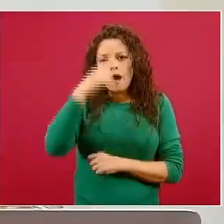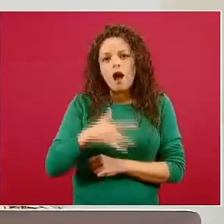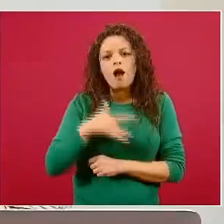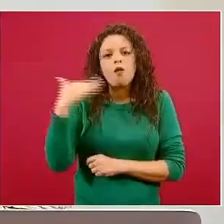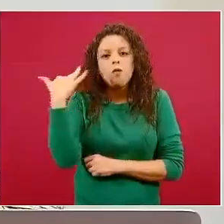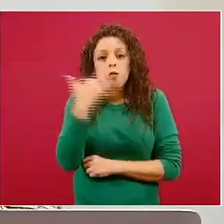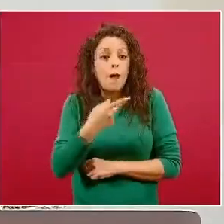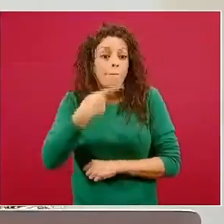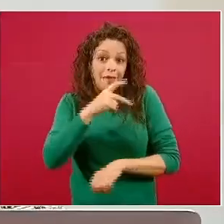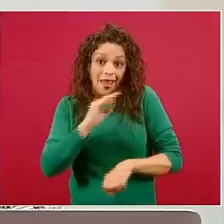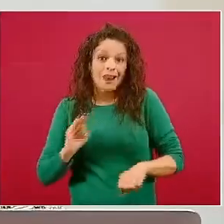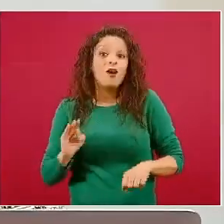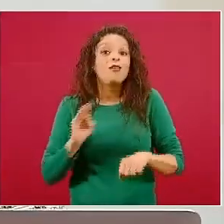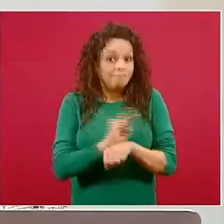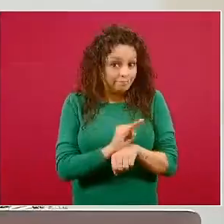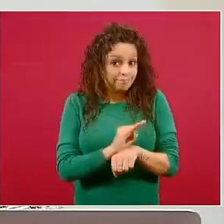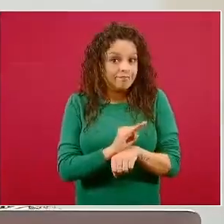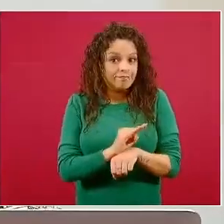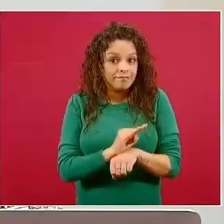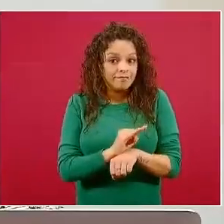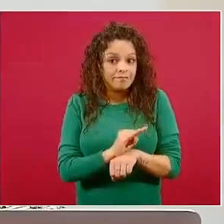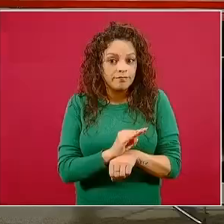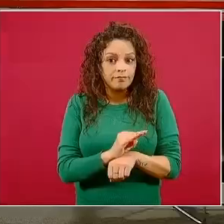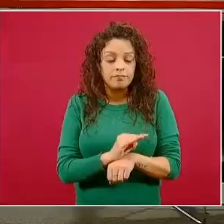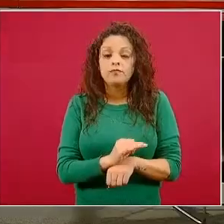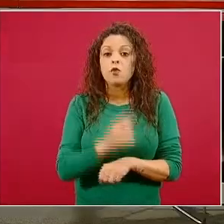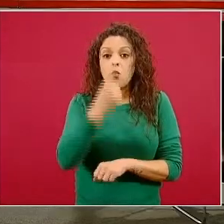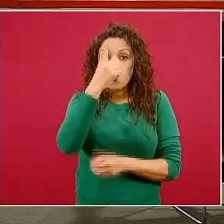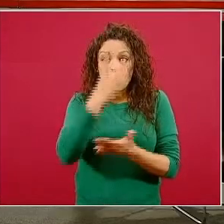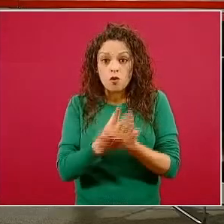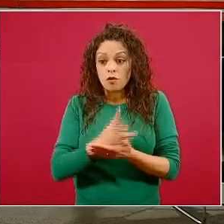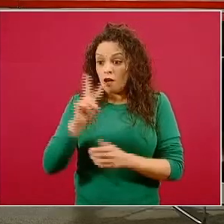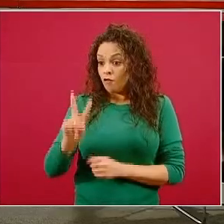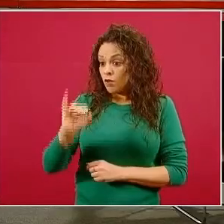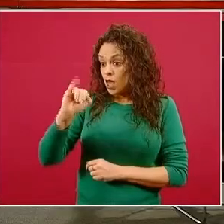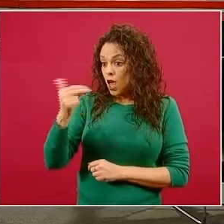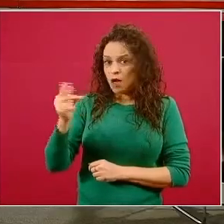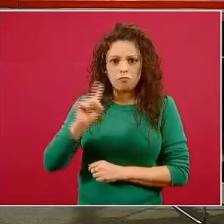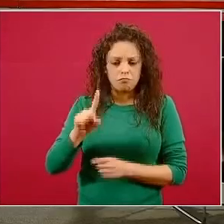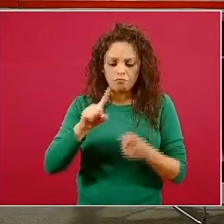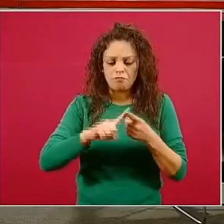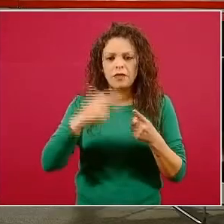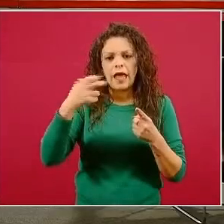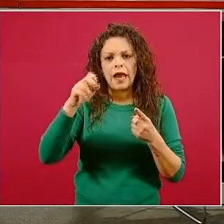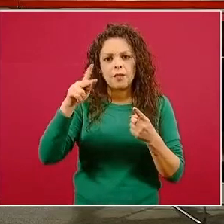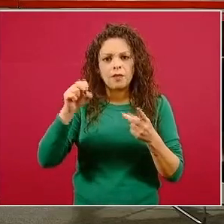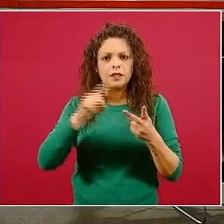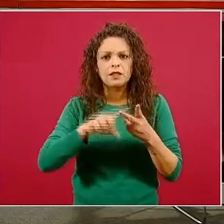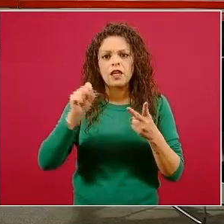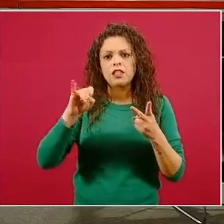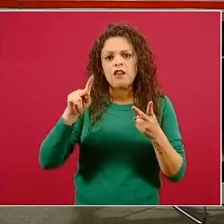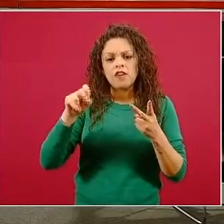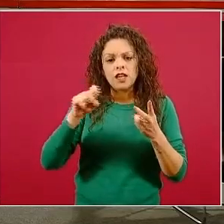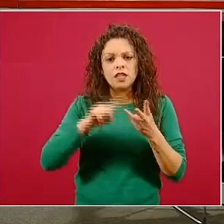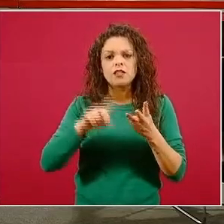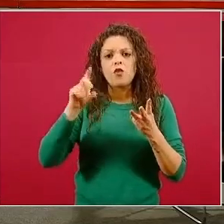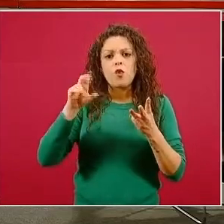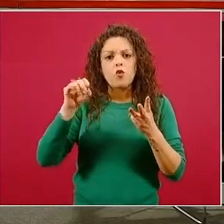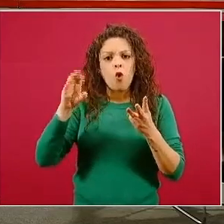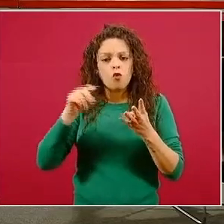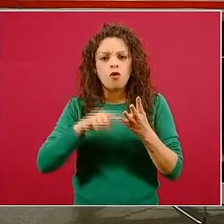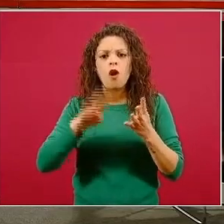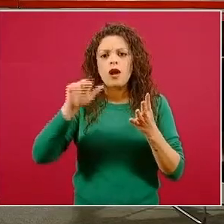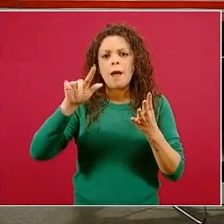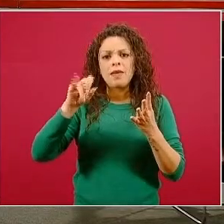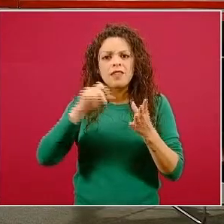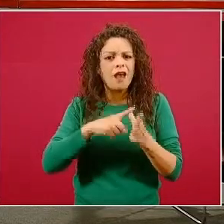está protegiendo, pues no nada más de VIH, te está protegiendo de herpes, de sífilis, de gonococo, de clamidia, de toda